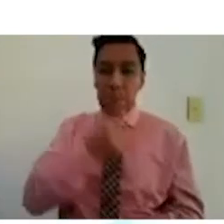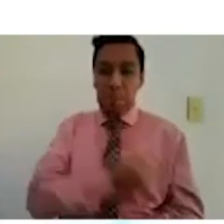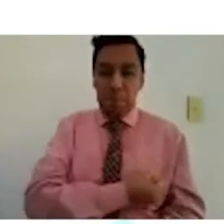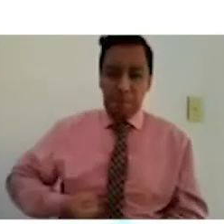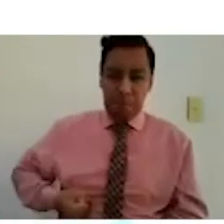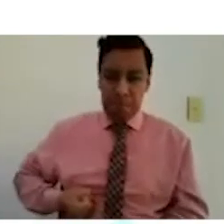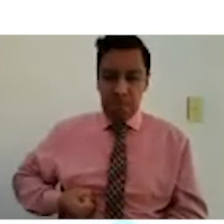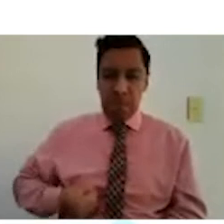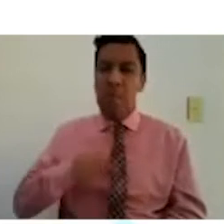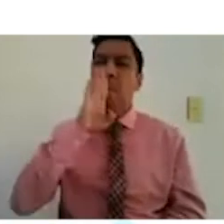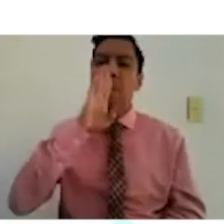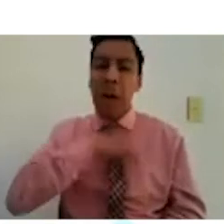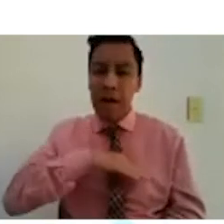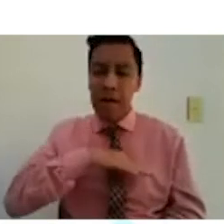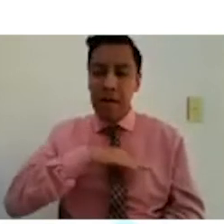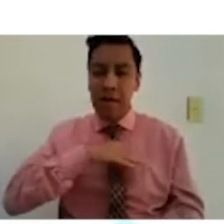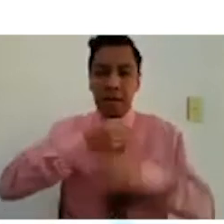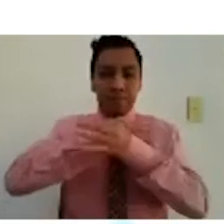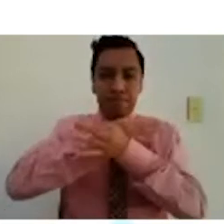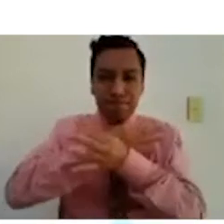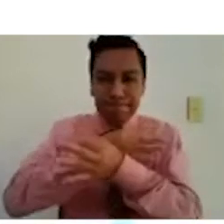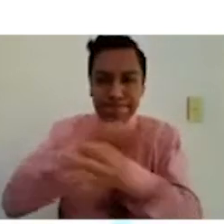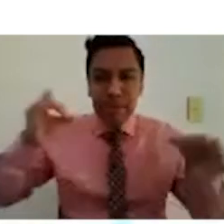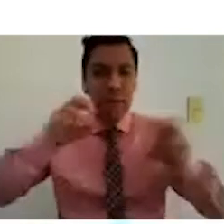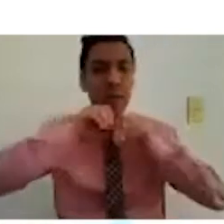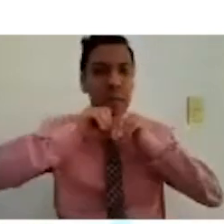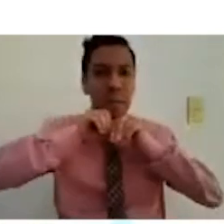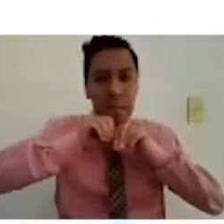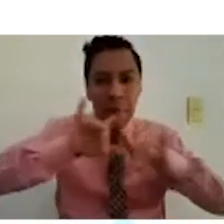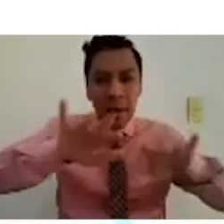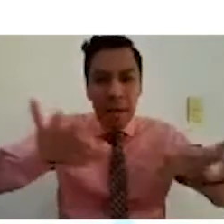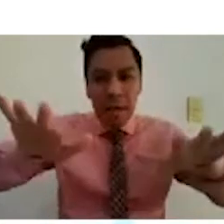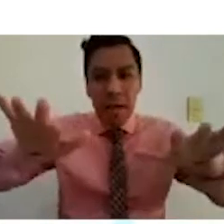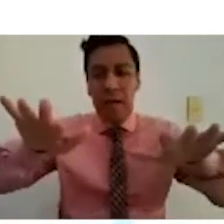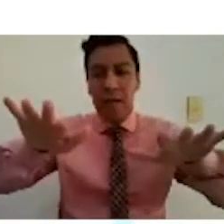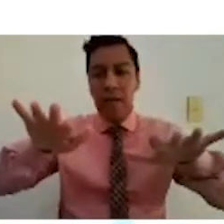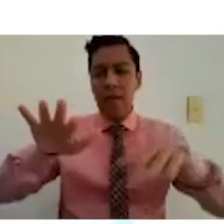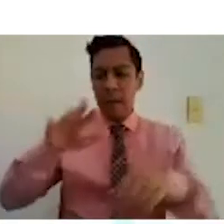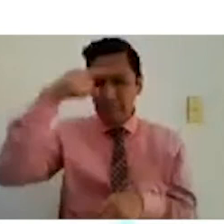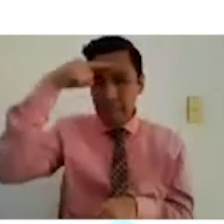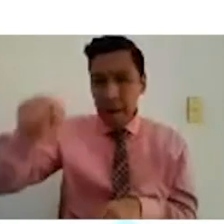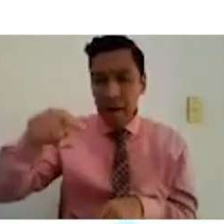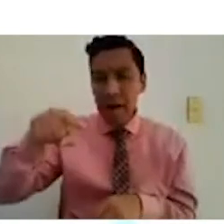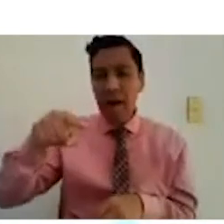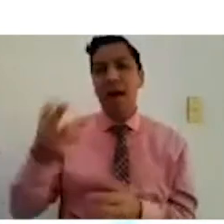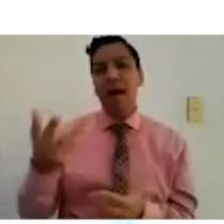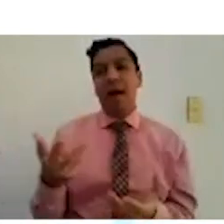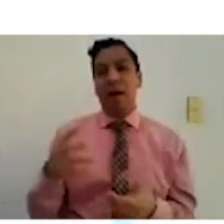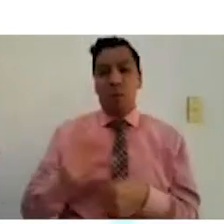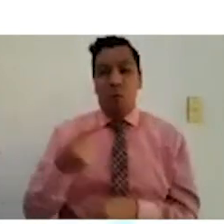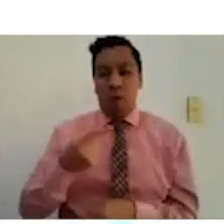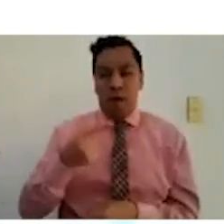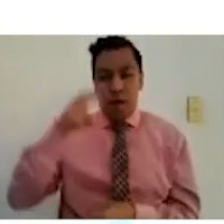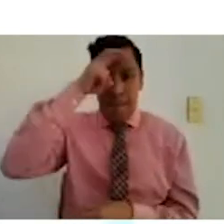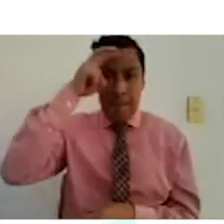fotógrafo italiano. Todo ello para no... ahuyentar el número de turistas en pleno verano a principios del siglo